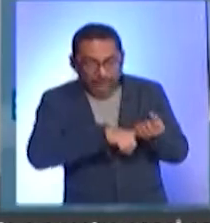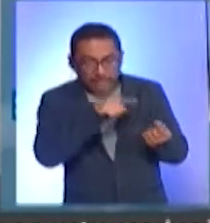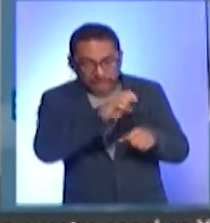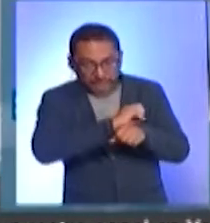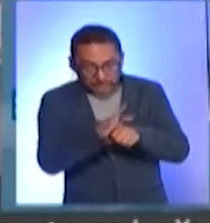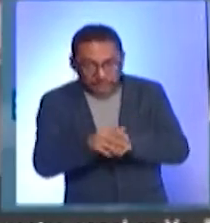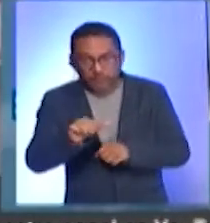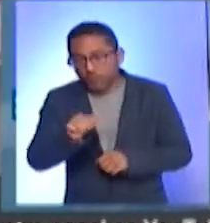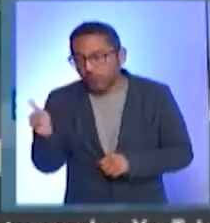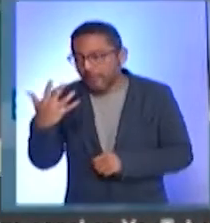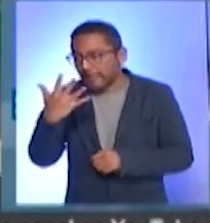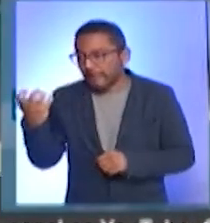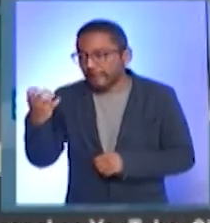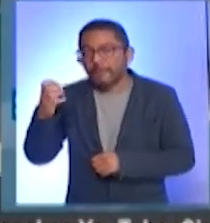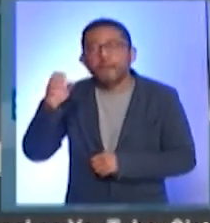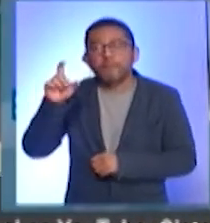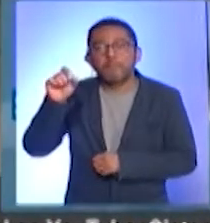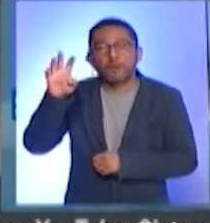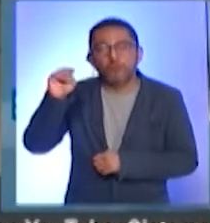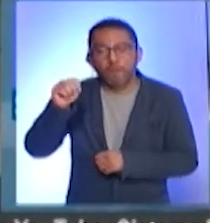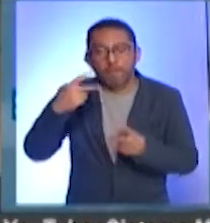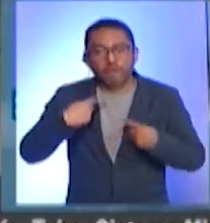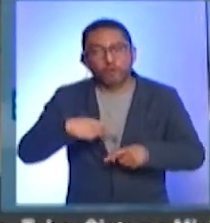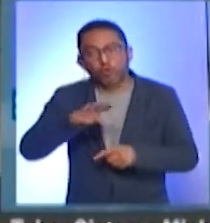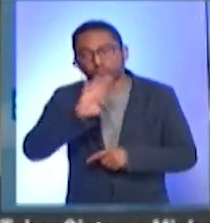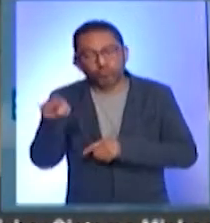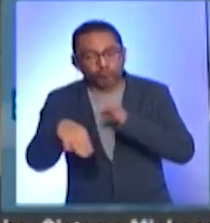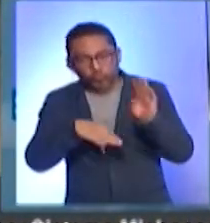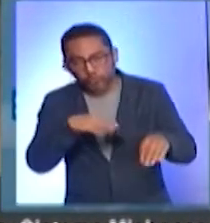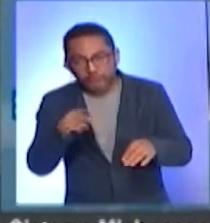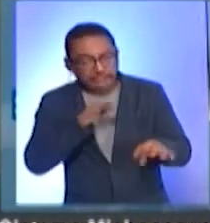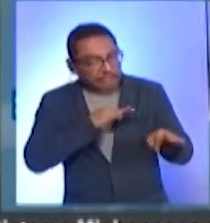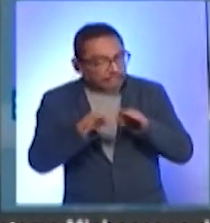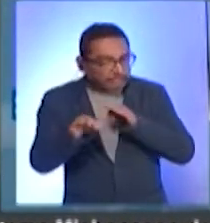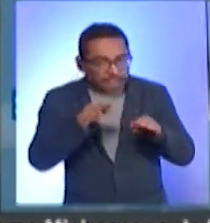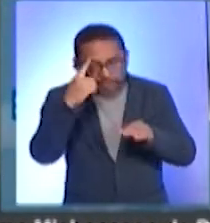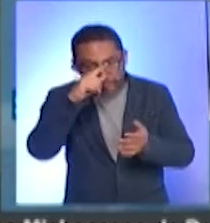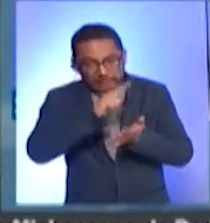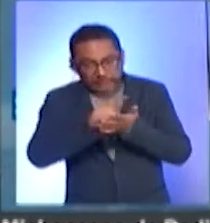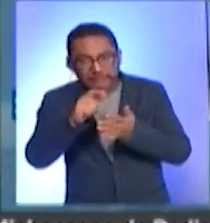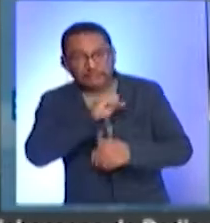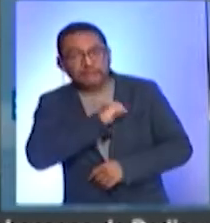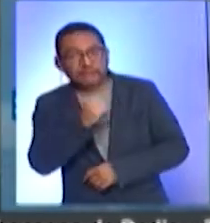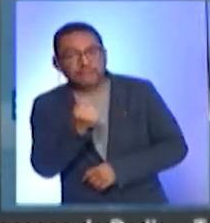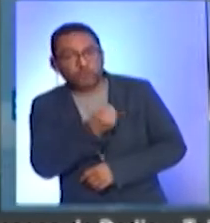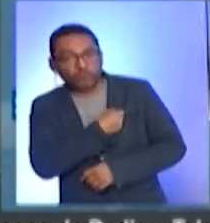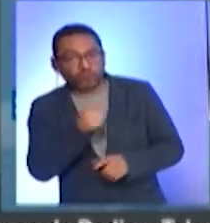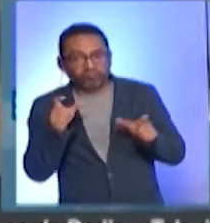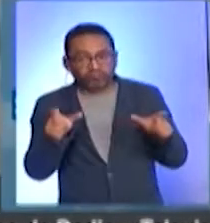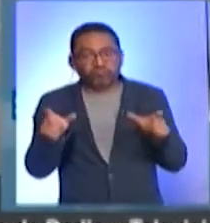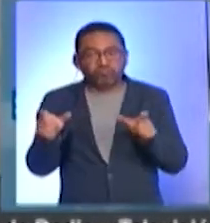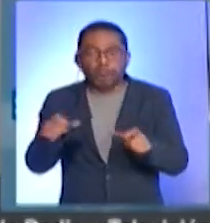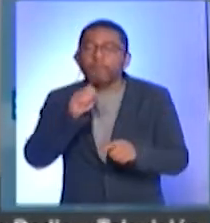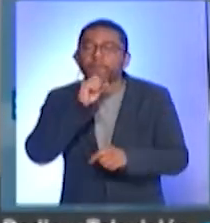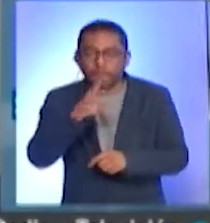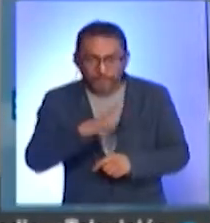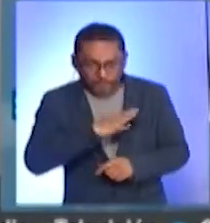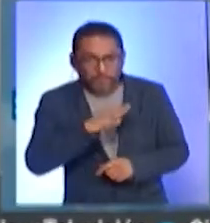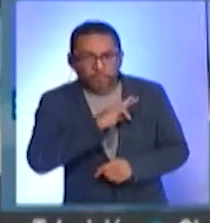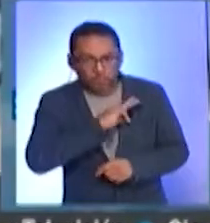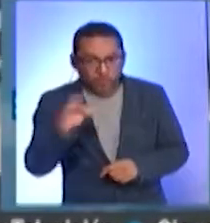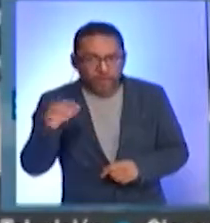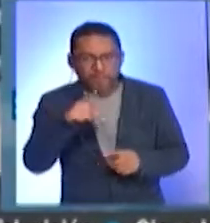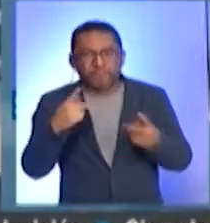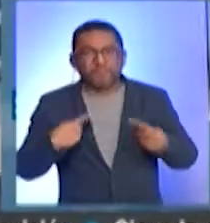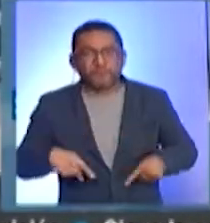529 defunciones por lo que se trabaja en reforzar las medidas sanitarias preventivas asimismo se mantiene a disposición de